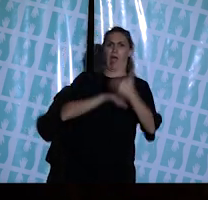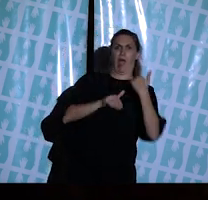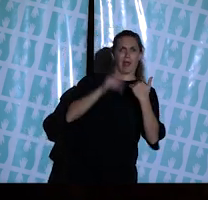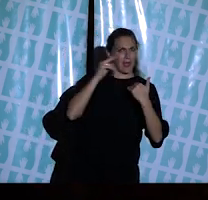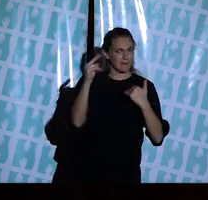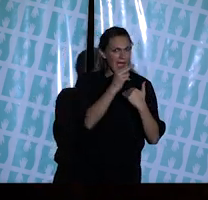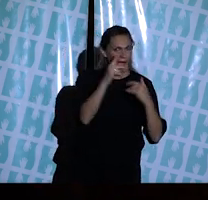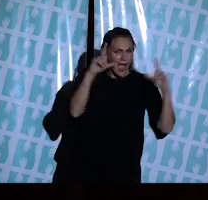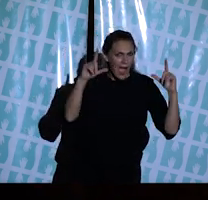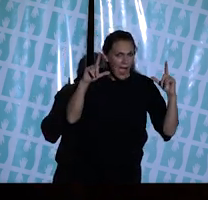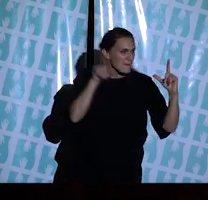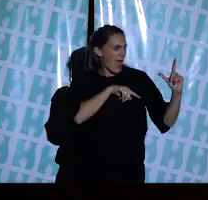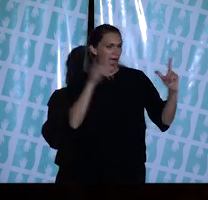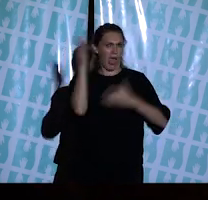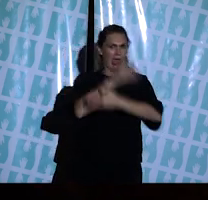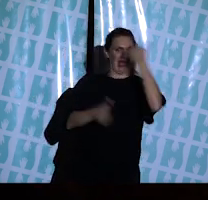se ponen a pensar.